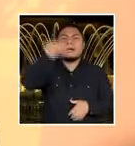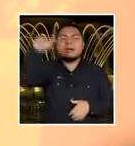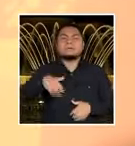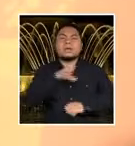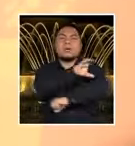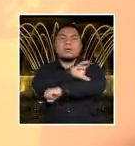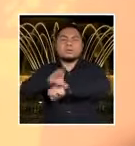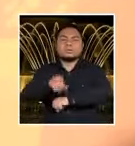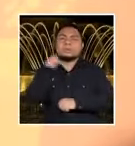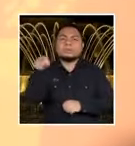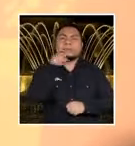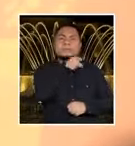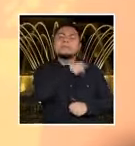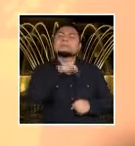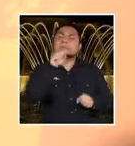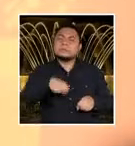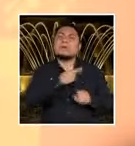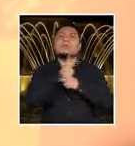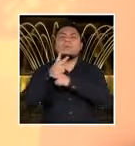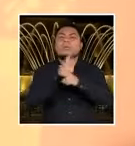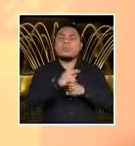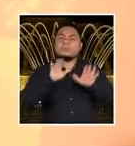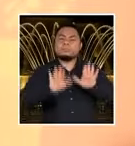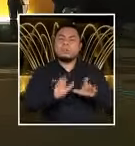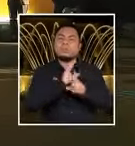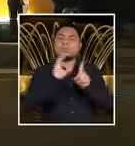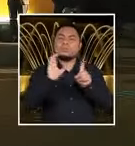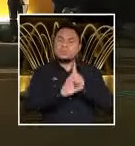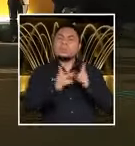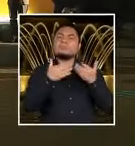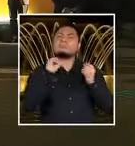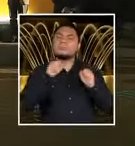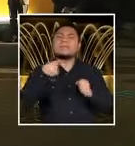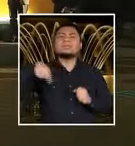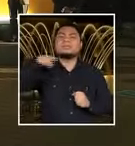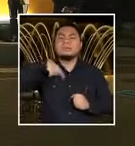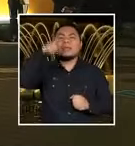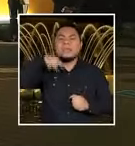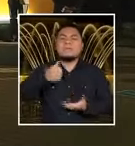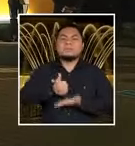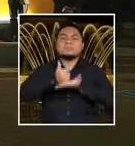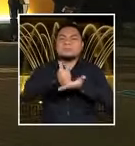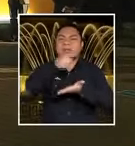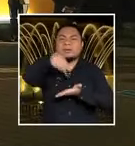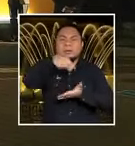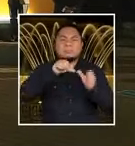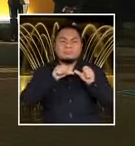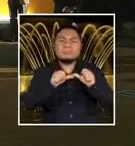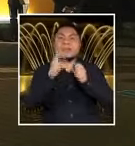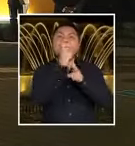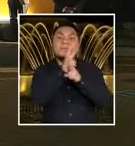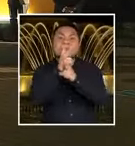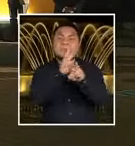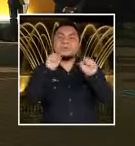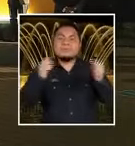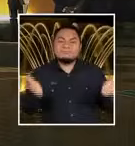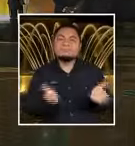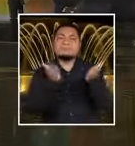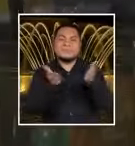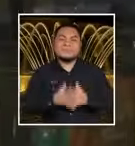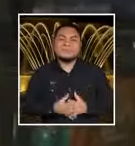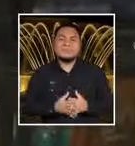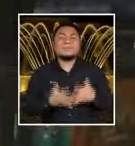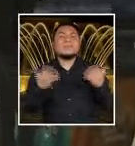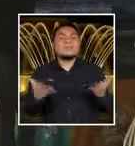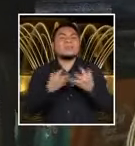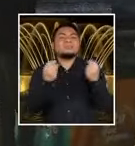costa, están cuidando nuestro patrimonio y merecen que nosotros los ayudemos también a preservarlo, a cuidarlo y a promoverlo.